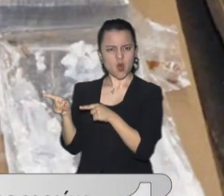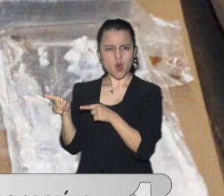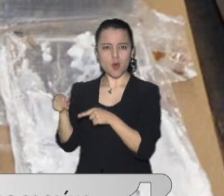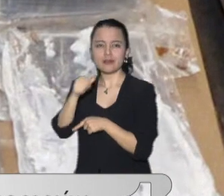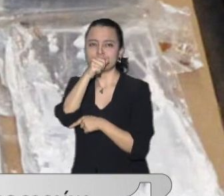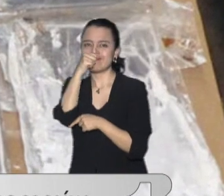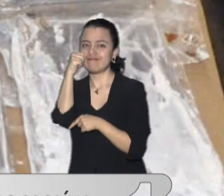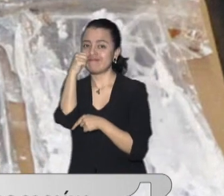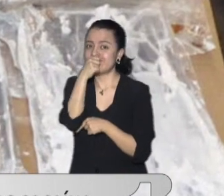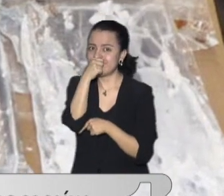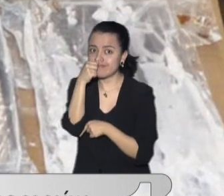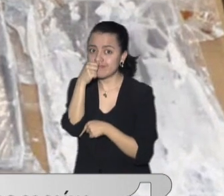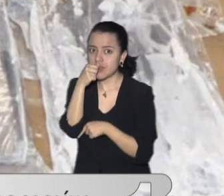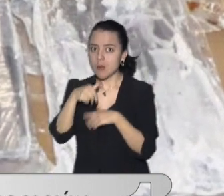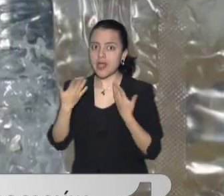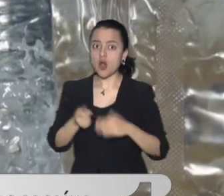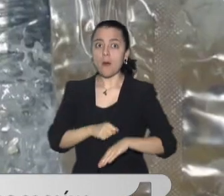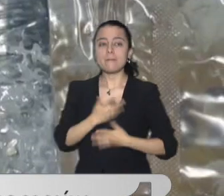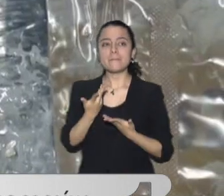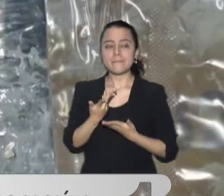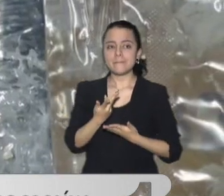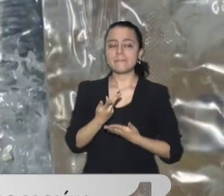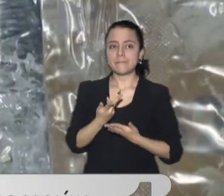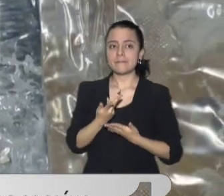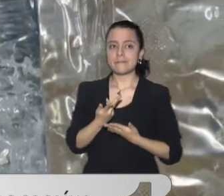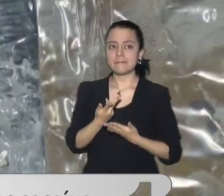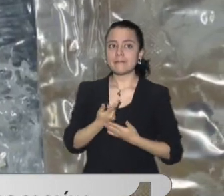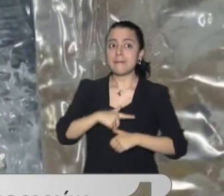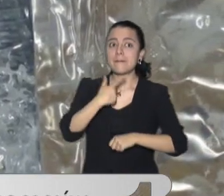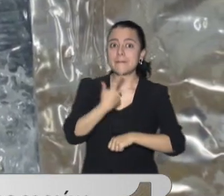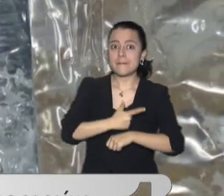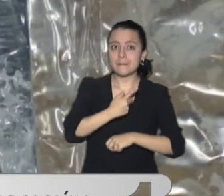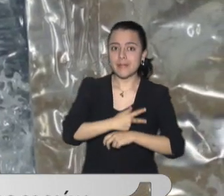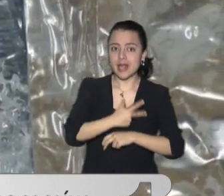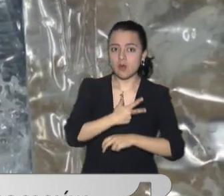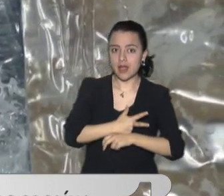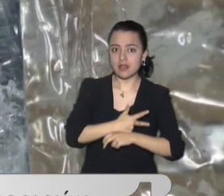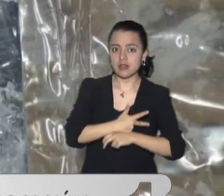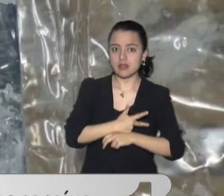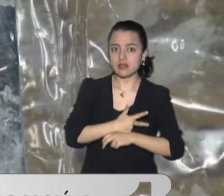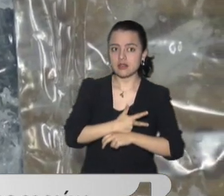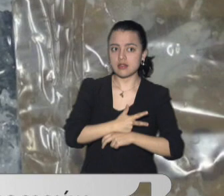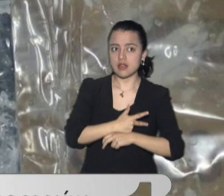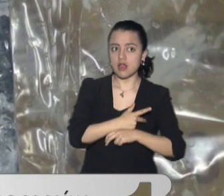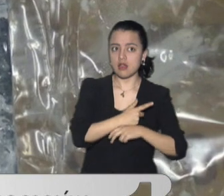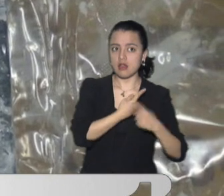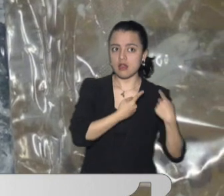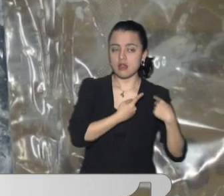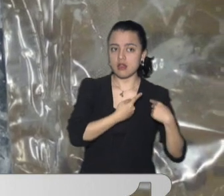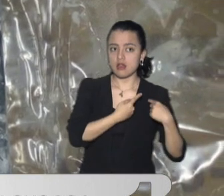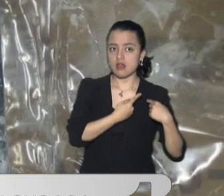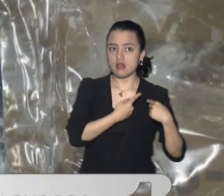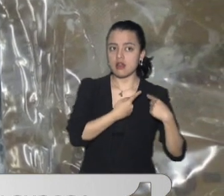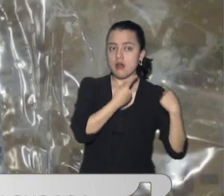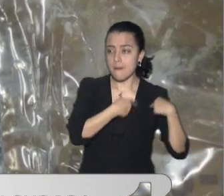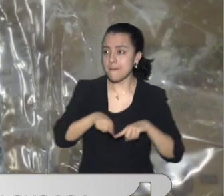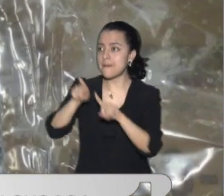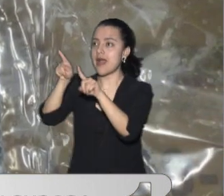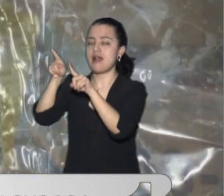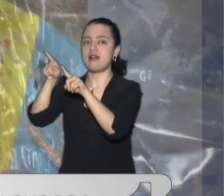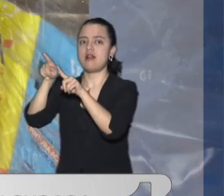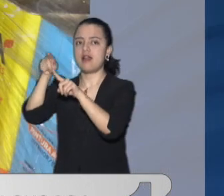desde Paraguay con más de 1.700 latas de pintura al puerto de Hamburgo. Este es el mayor hallazgo